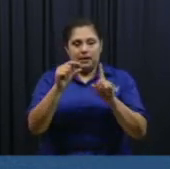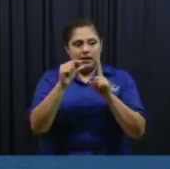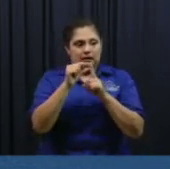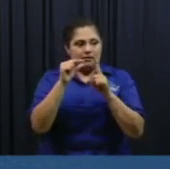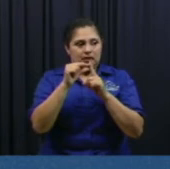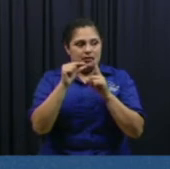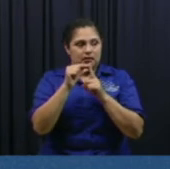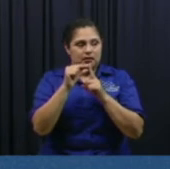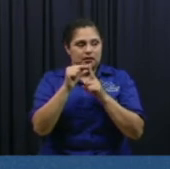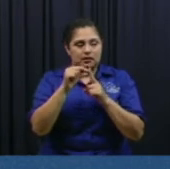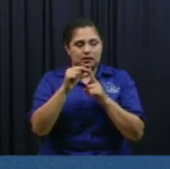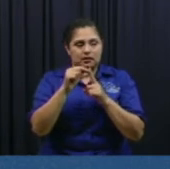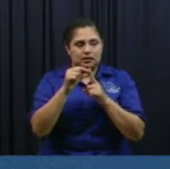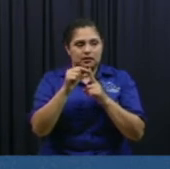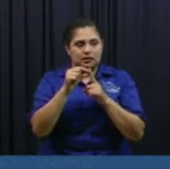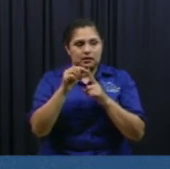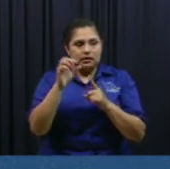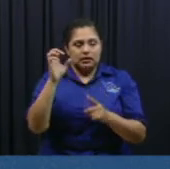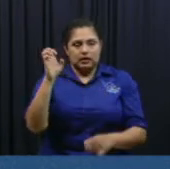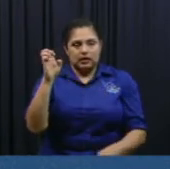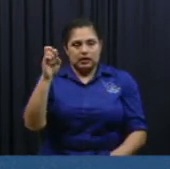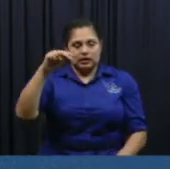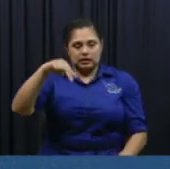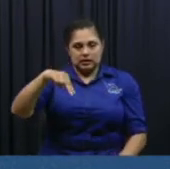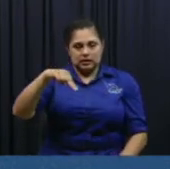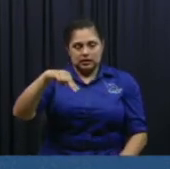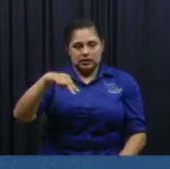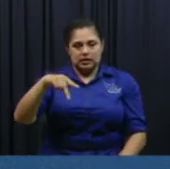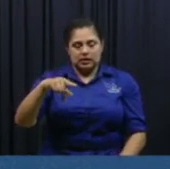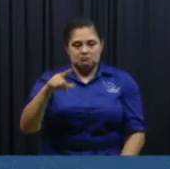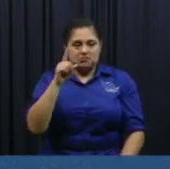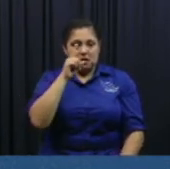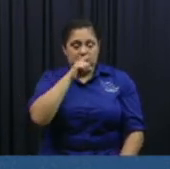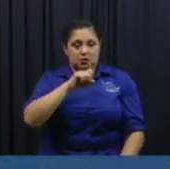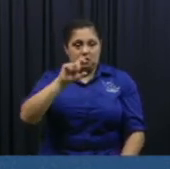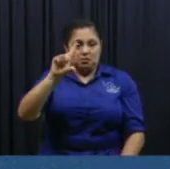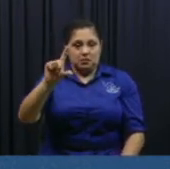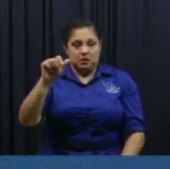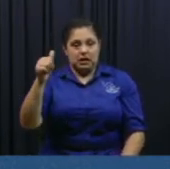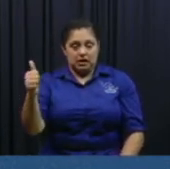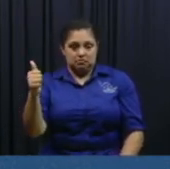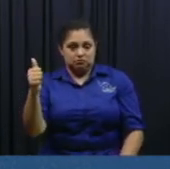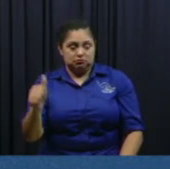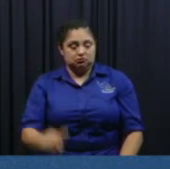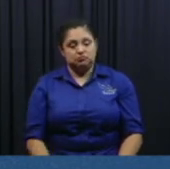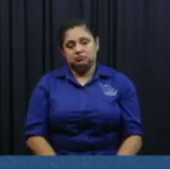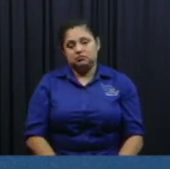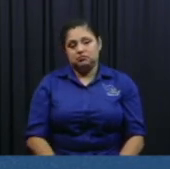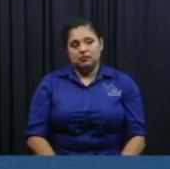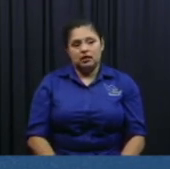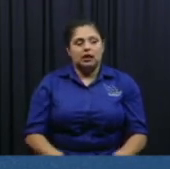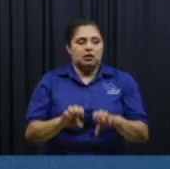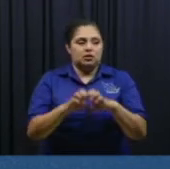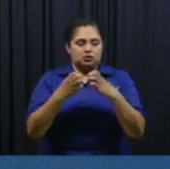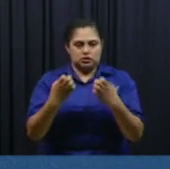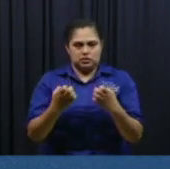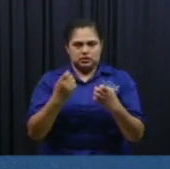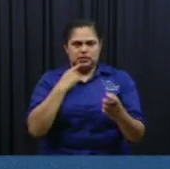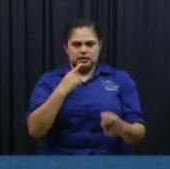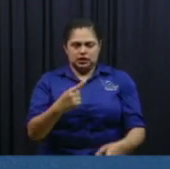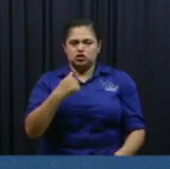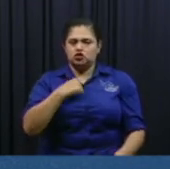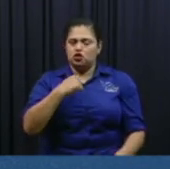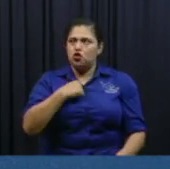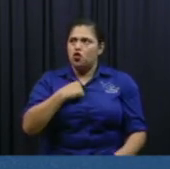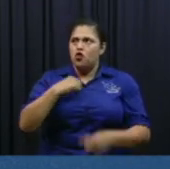la palabra en ni la por eso lo pusimos en otro color entonces lo que está diciendo es yo